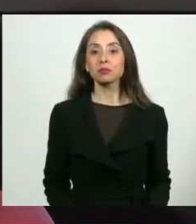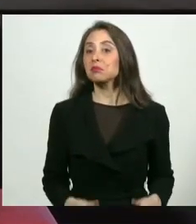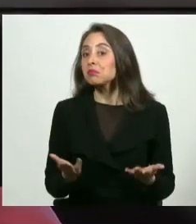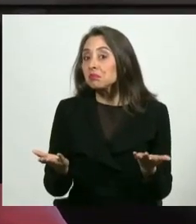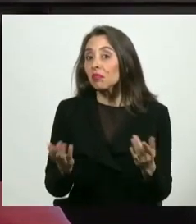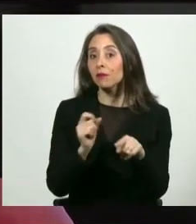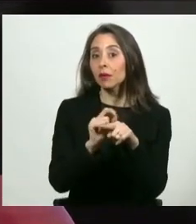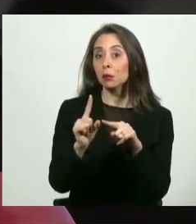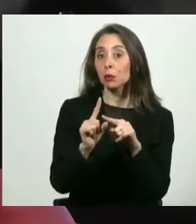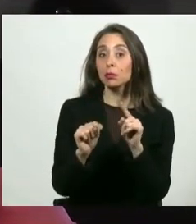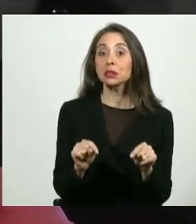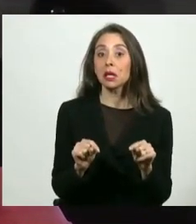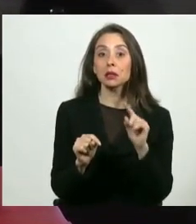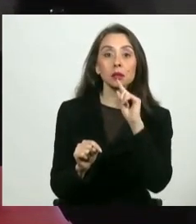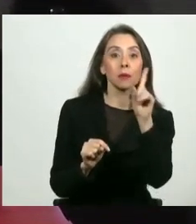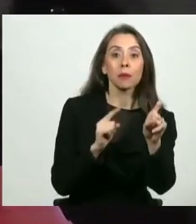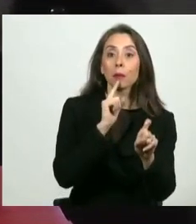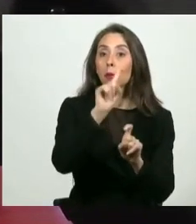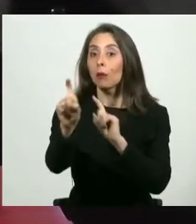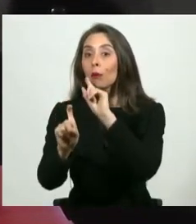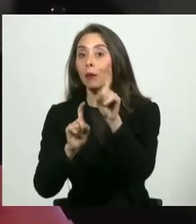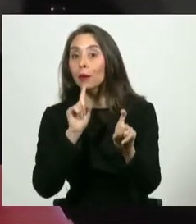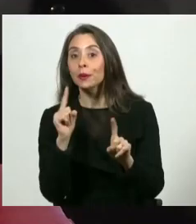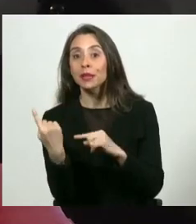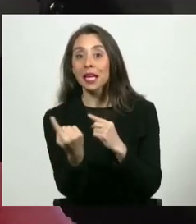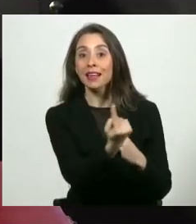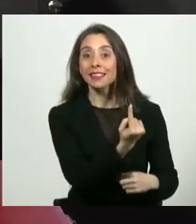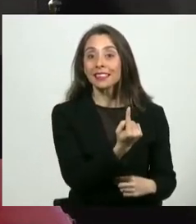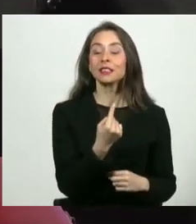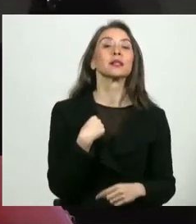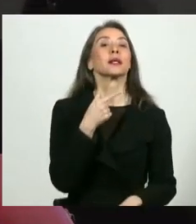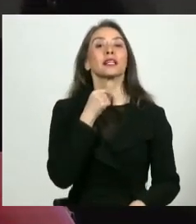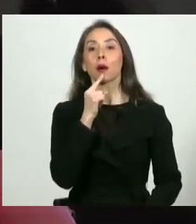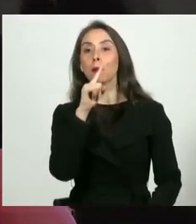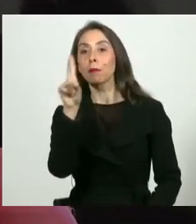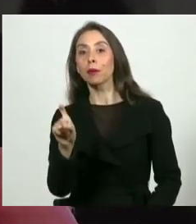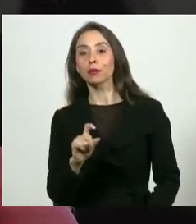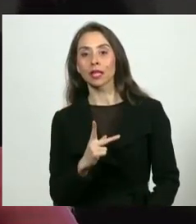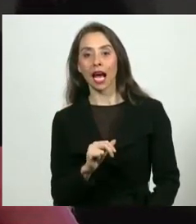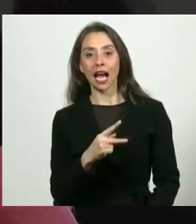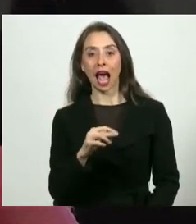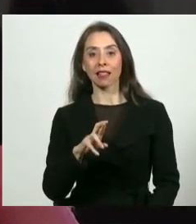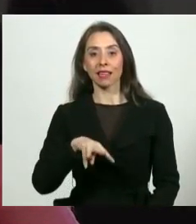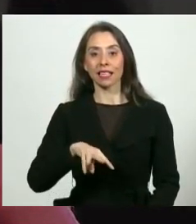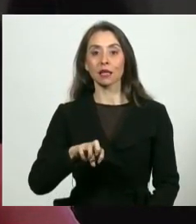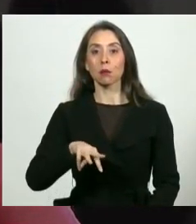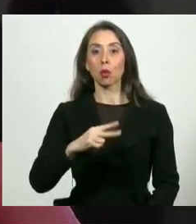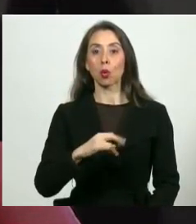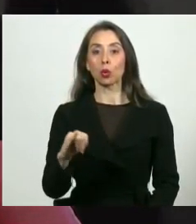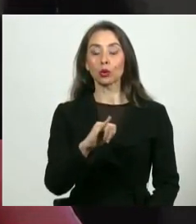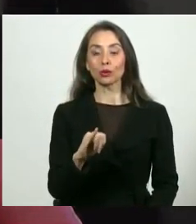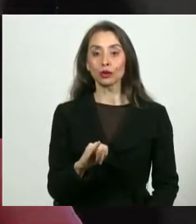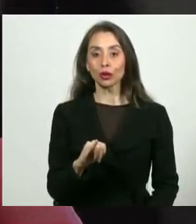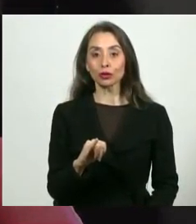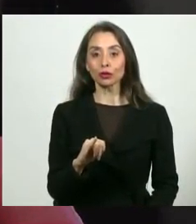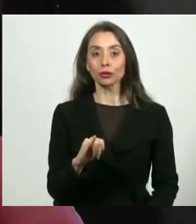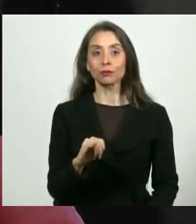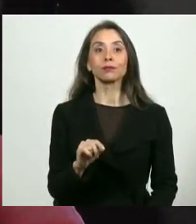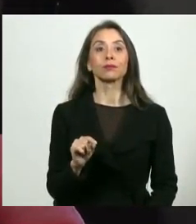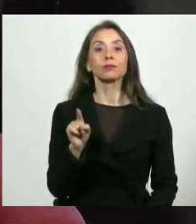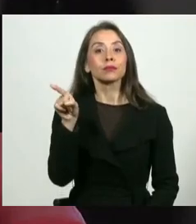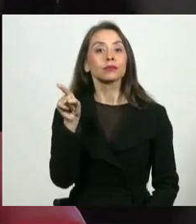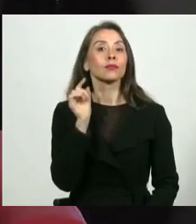Iniciemos una ronda de preguntas. Le quisiera preguntar a Catherine Muñoz, ya que ella